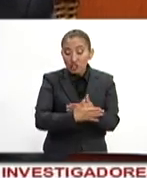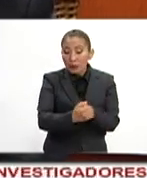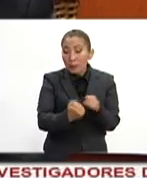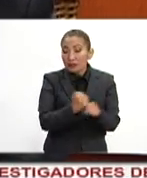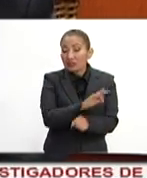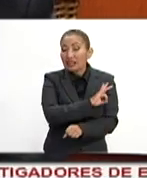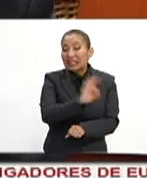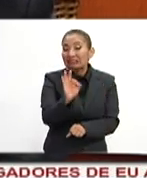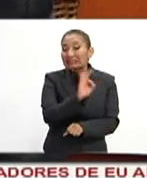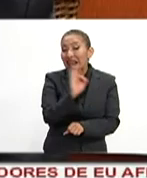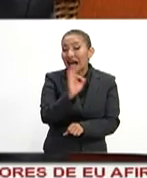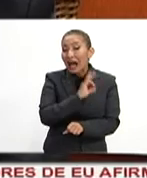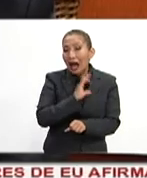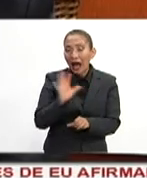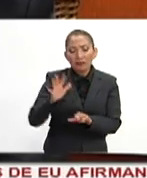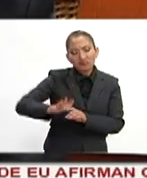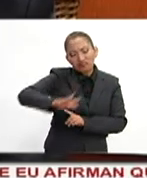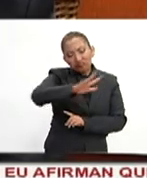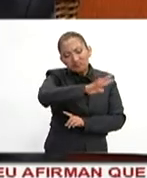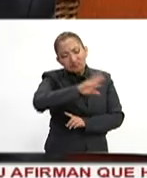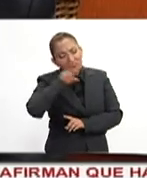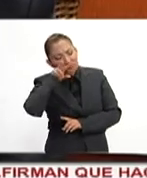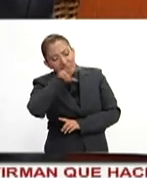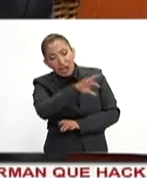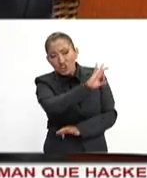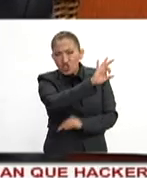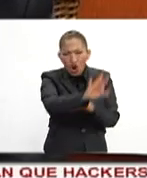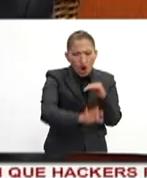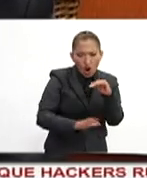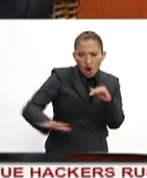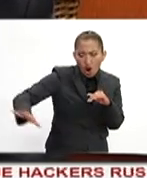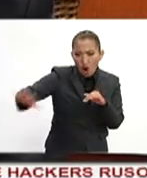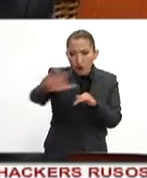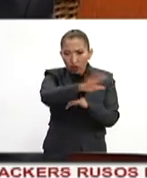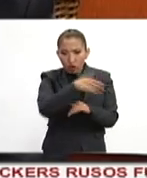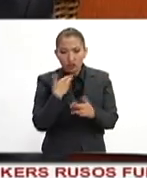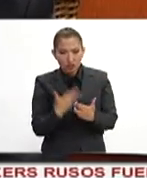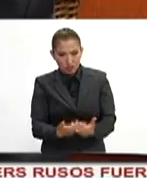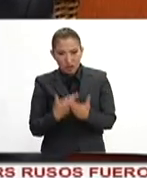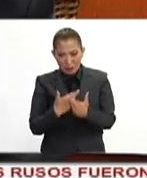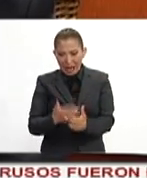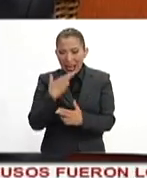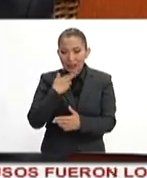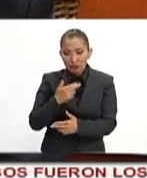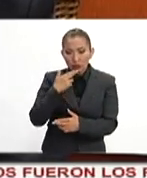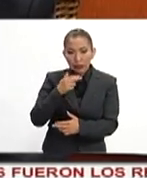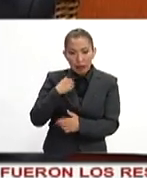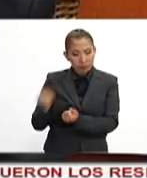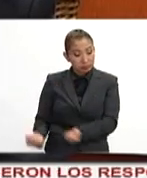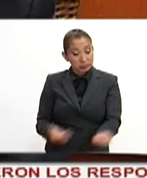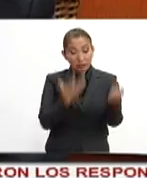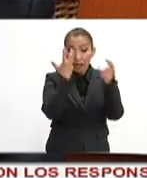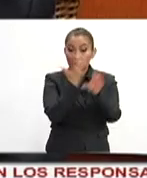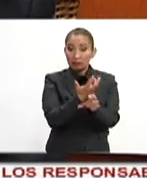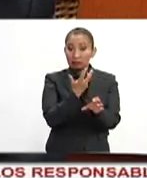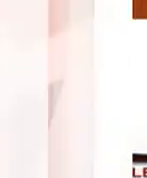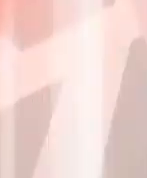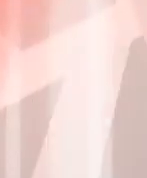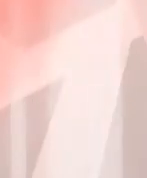entra pudiera haber un escenario en donde todos los excedentes que tengamos se vayan a Estados Unidos.